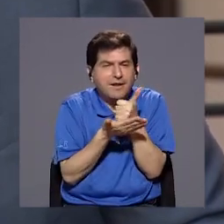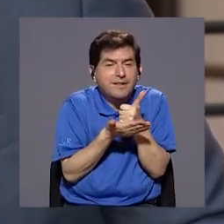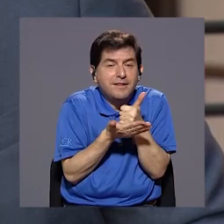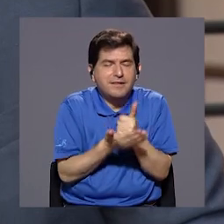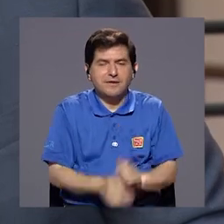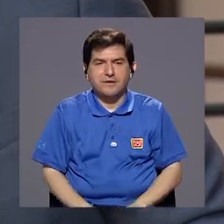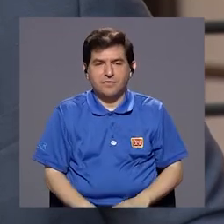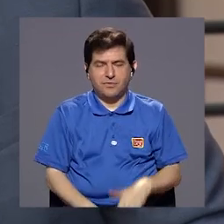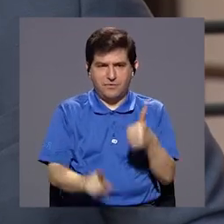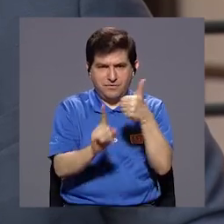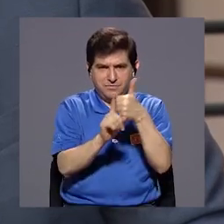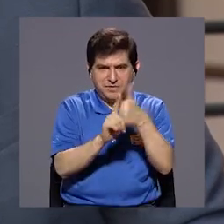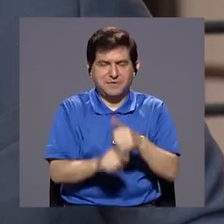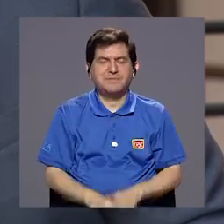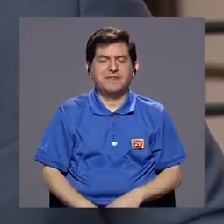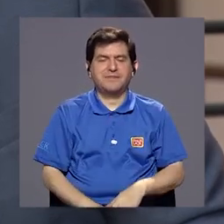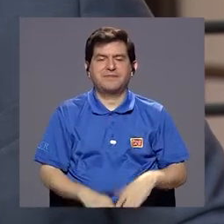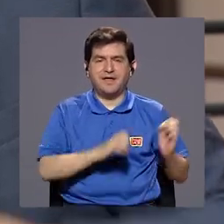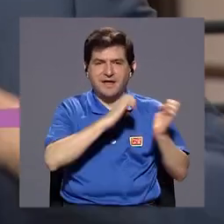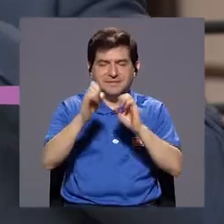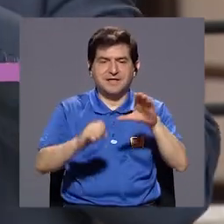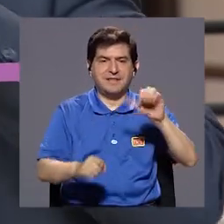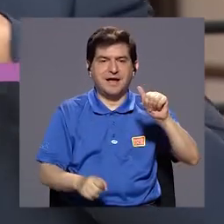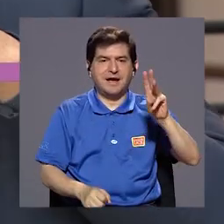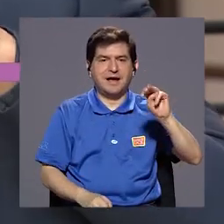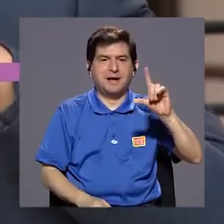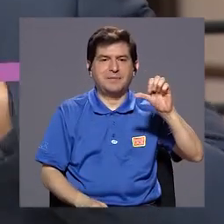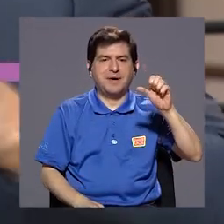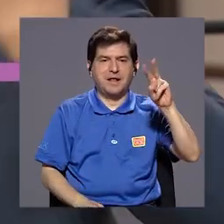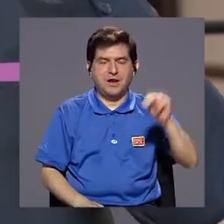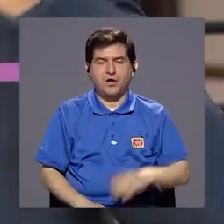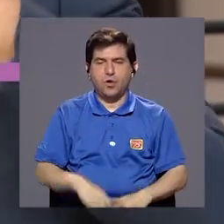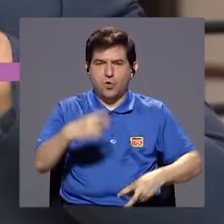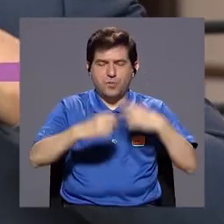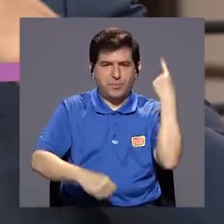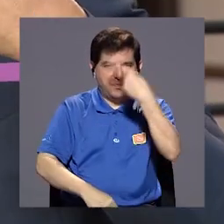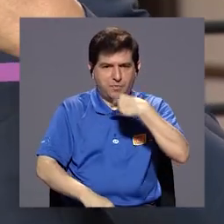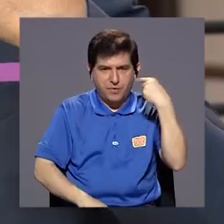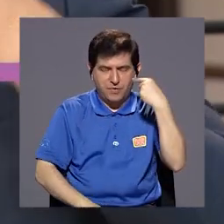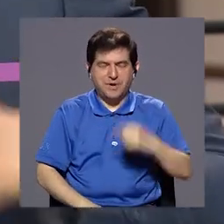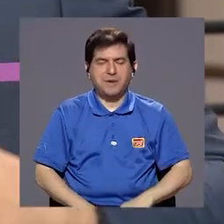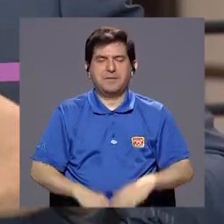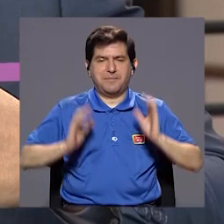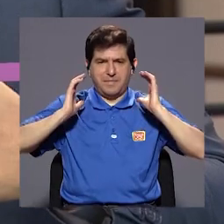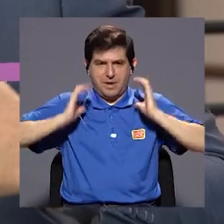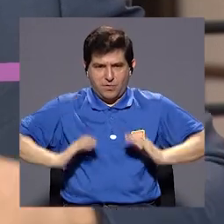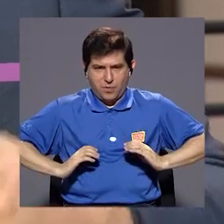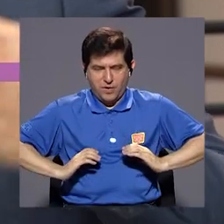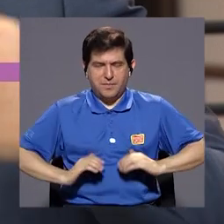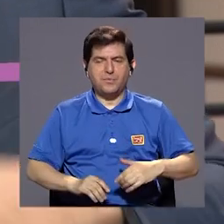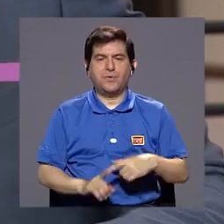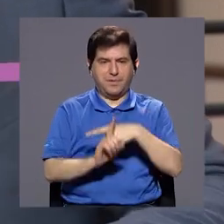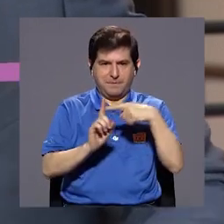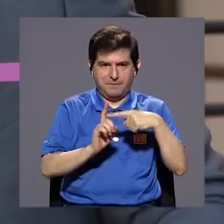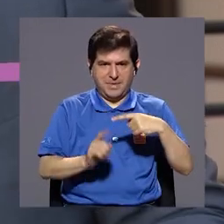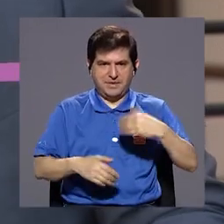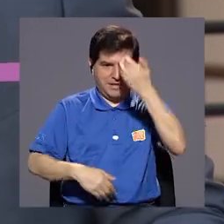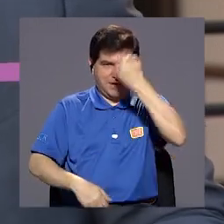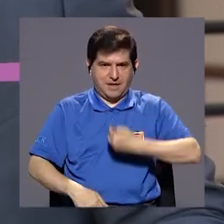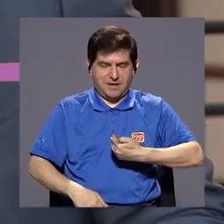signo, que son propios de la estrategia camaleón, debilidad en la mitad de la cara, debilidad en la mitad del cuerpo, la mano, la mitad del